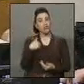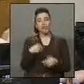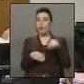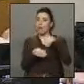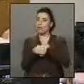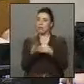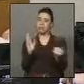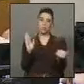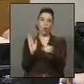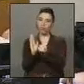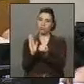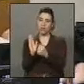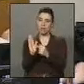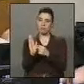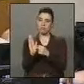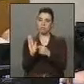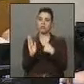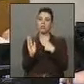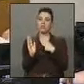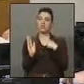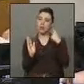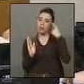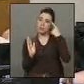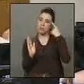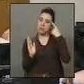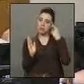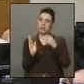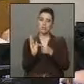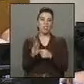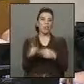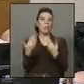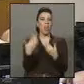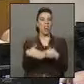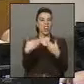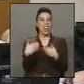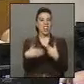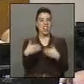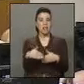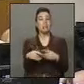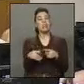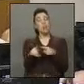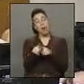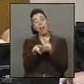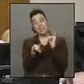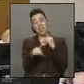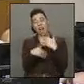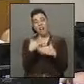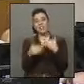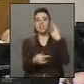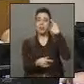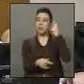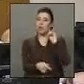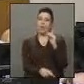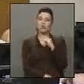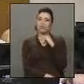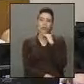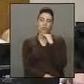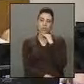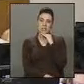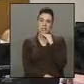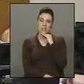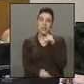de este proyecto, porque creo que si bien desde una perspectiva restrictiva podría ser considerado un avance, sigue siendo insuficiente e